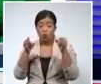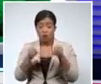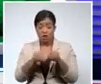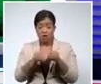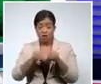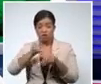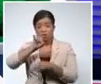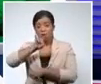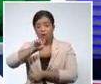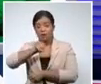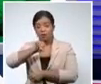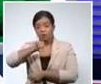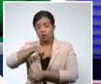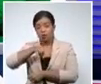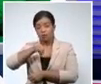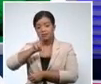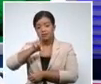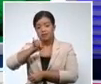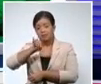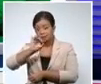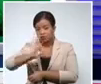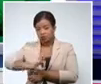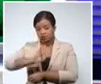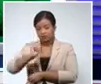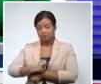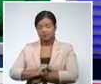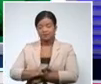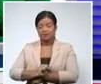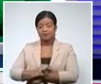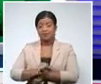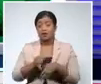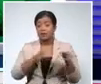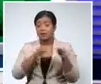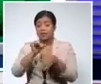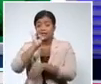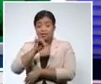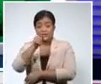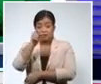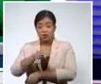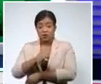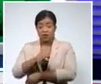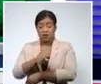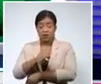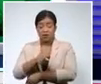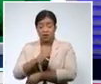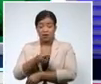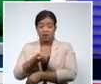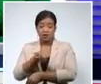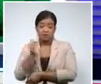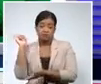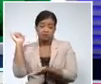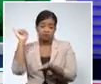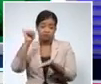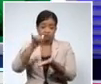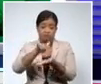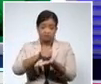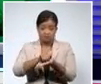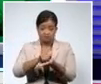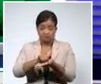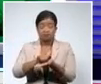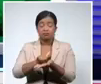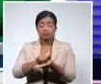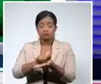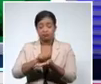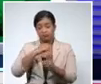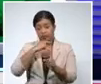90,6%. 7 personas, los 7 importados, con fuentes de infección en el extranjero, arribaron a nuestro